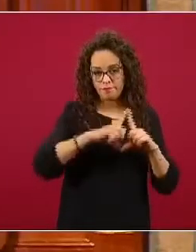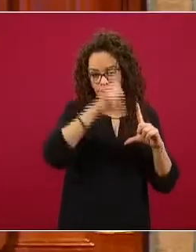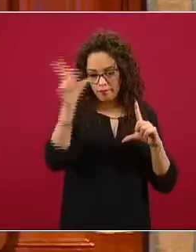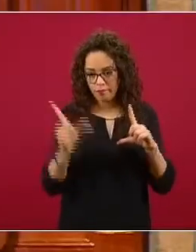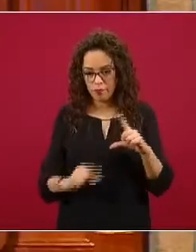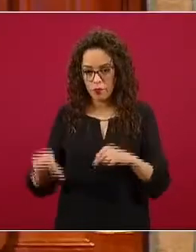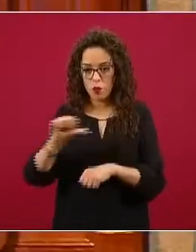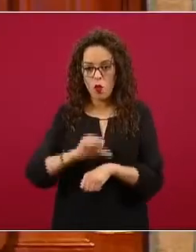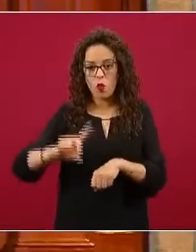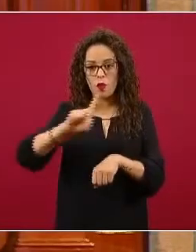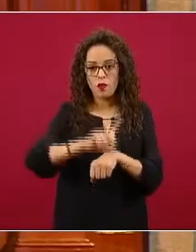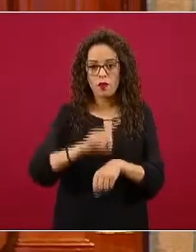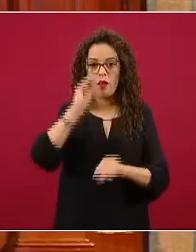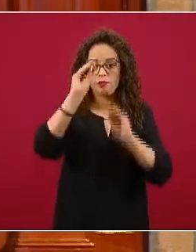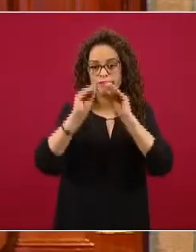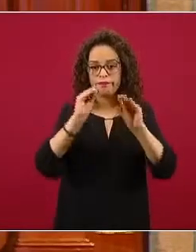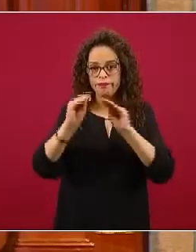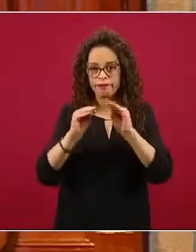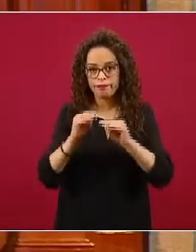día de hoy más de